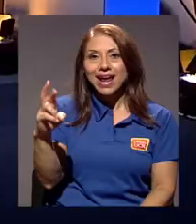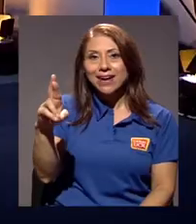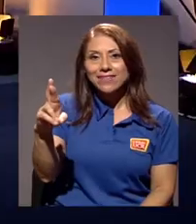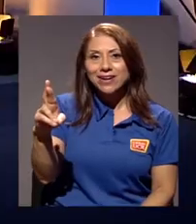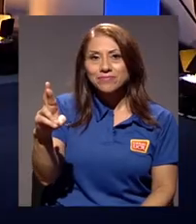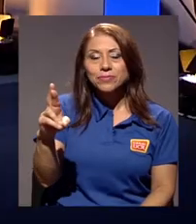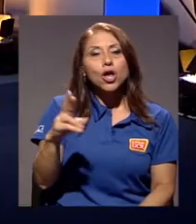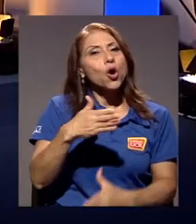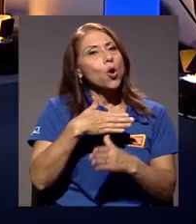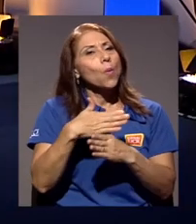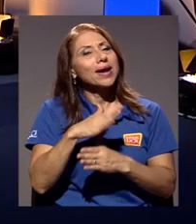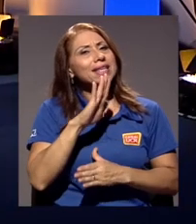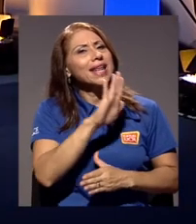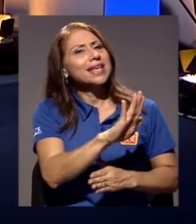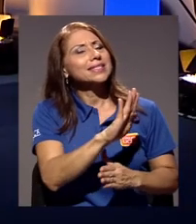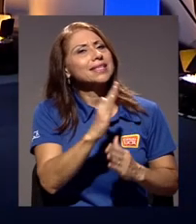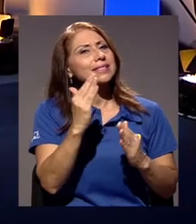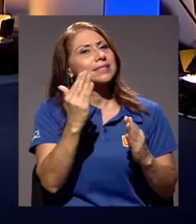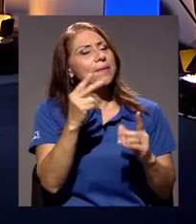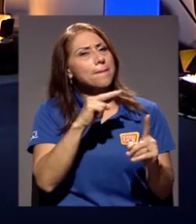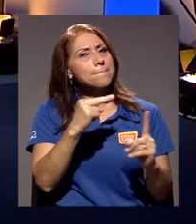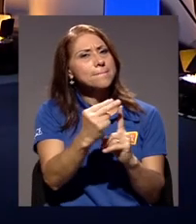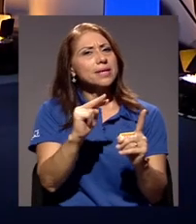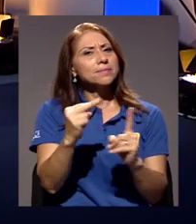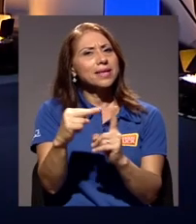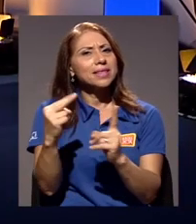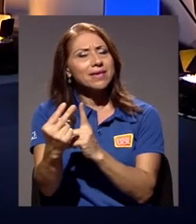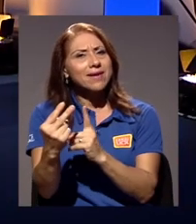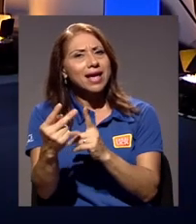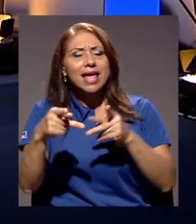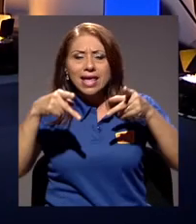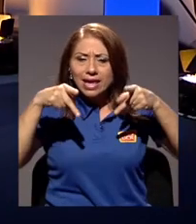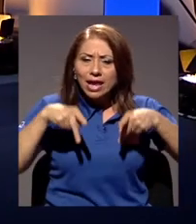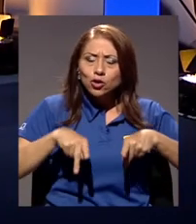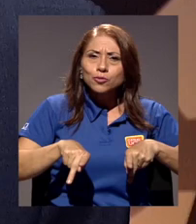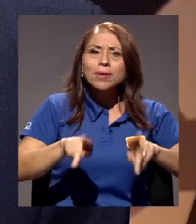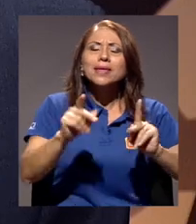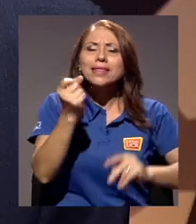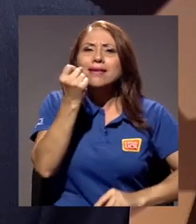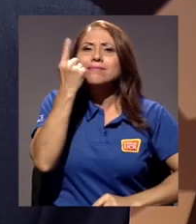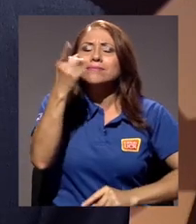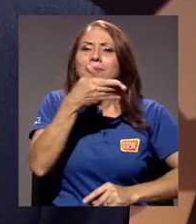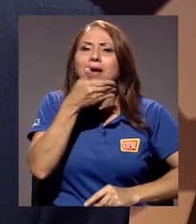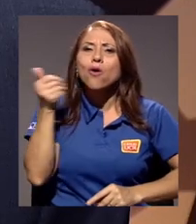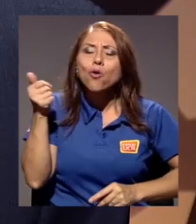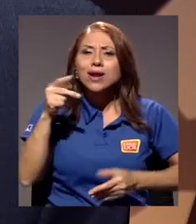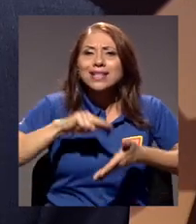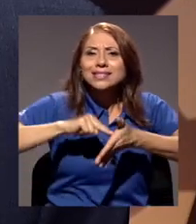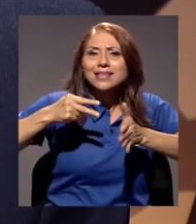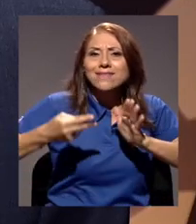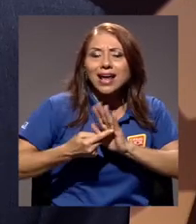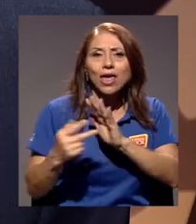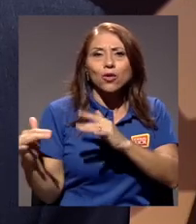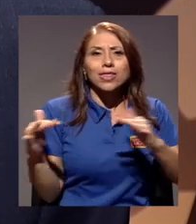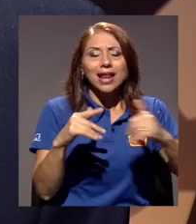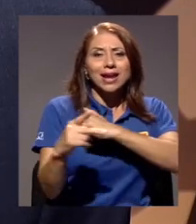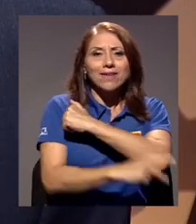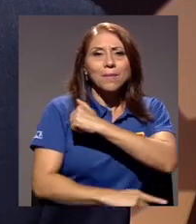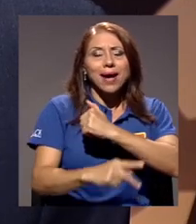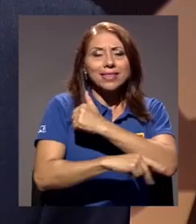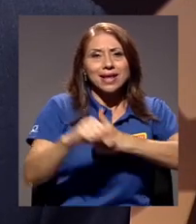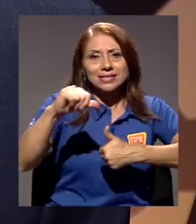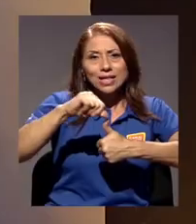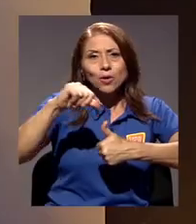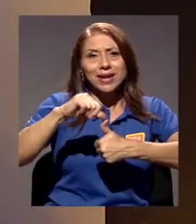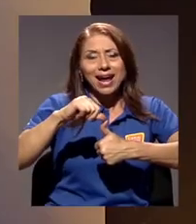perspectivas que nos permiten justipreciar mejor el significado de la guerra patria centroamericana